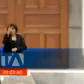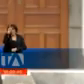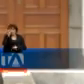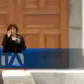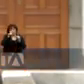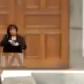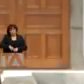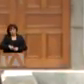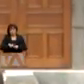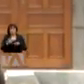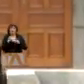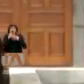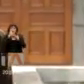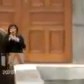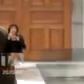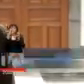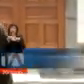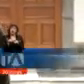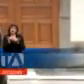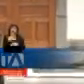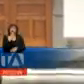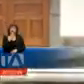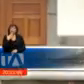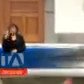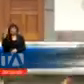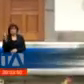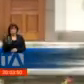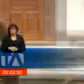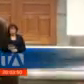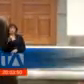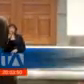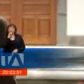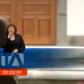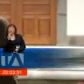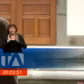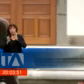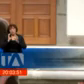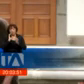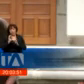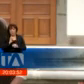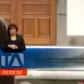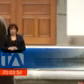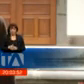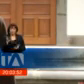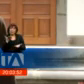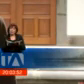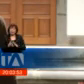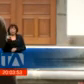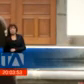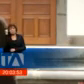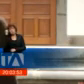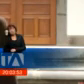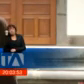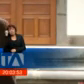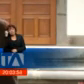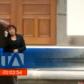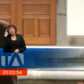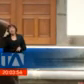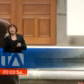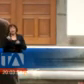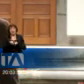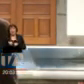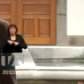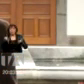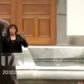bonos. No, esta ha sido una conversación todavía en términos generales. No se trata de una oferta en concreto, más bien ha sido uno de los